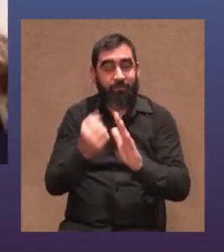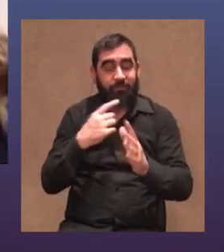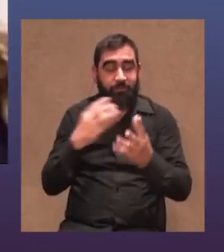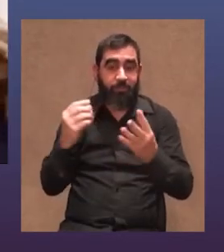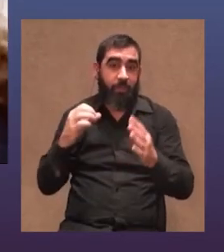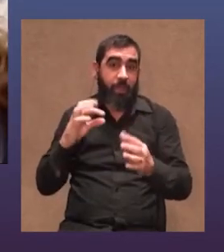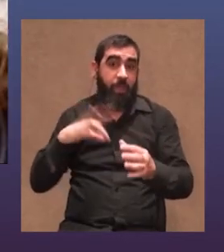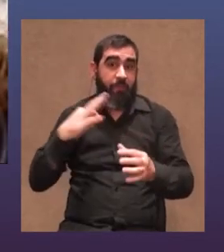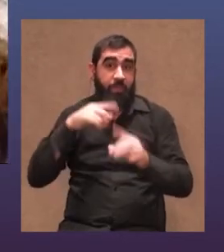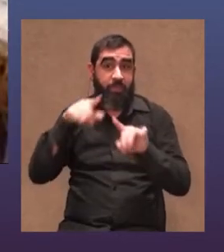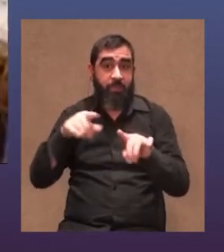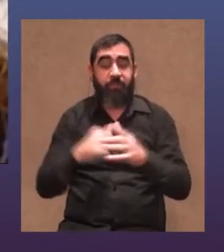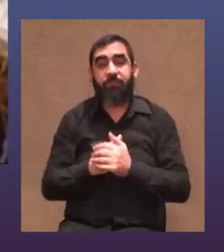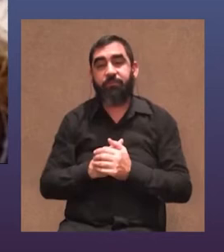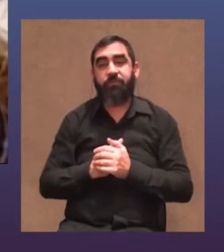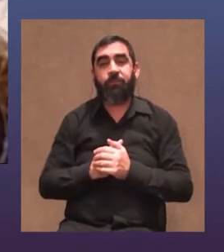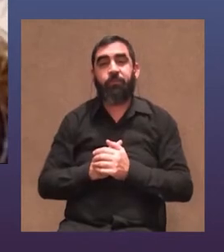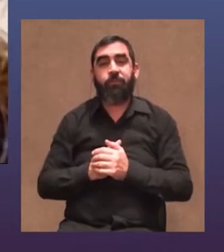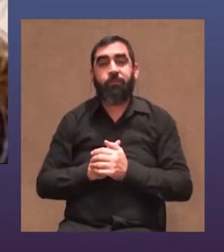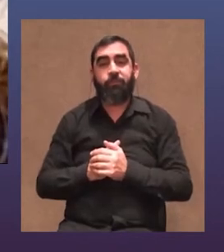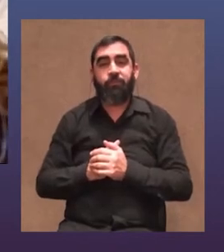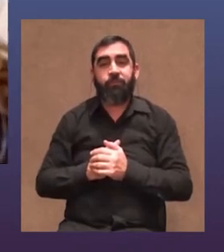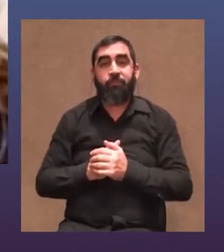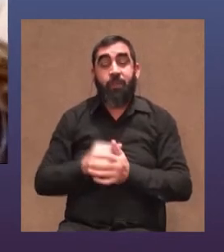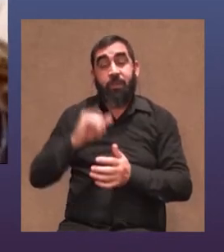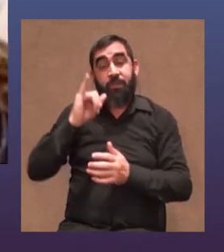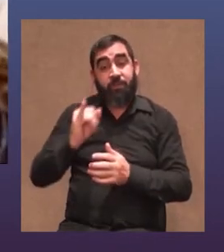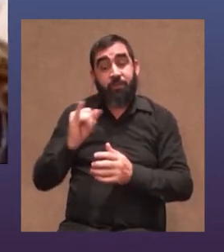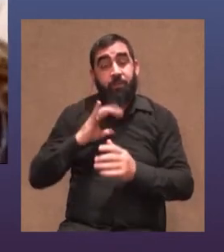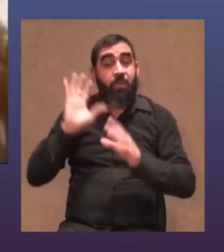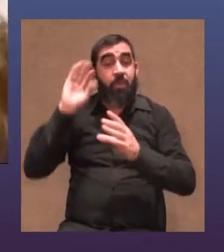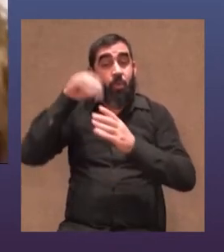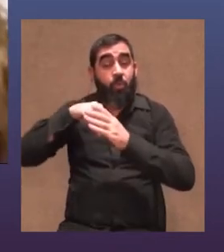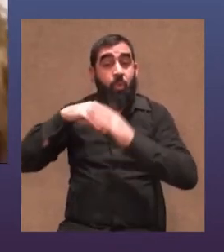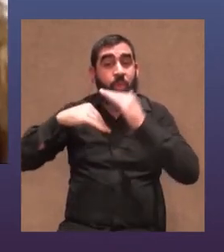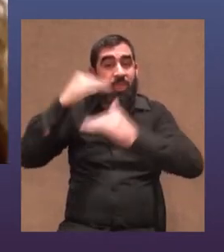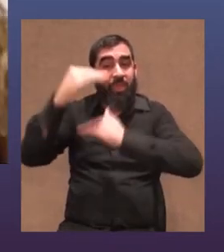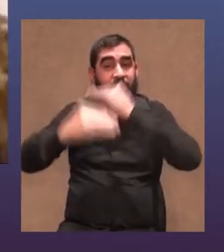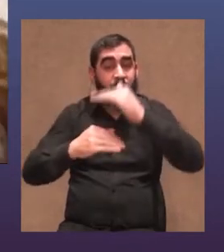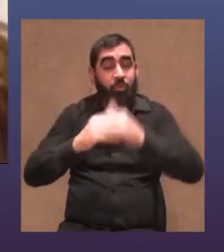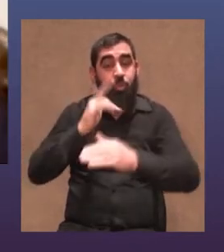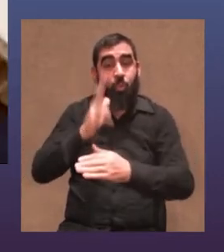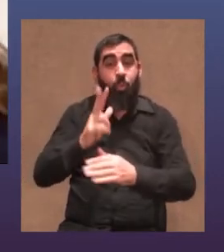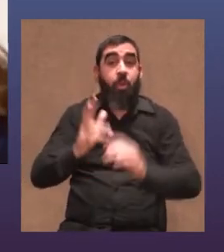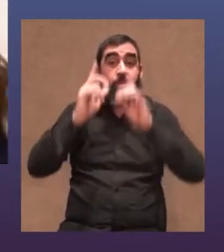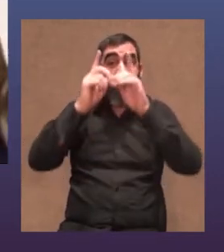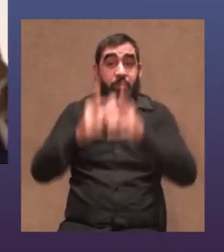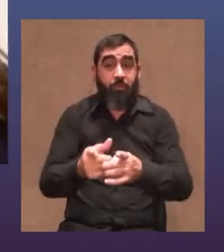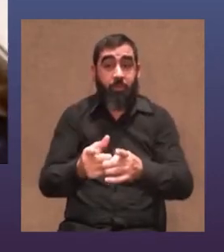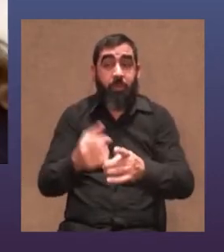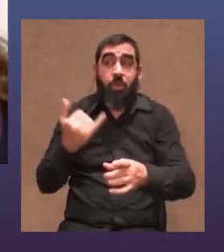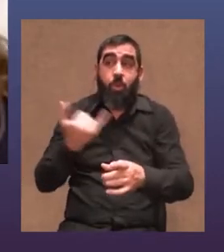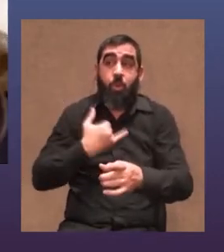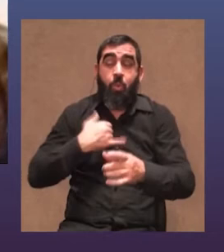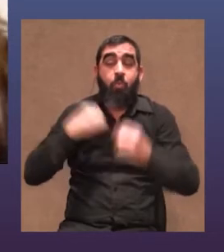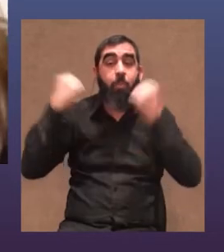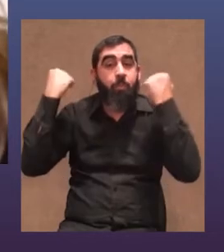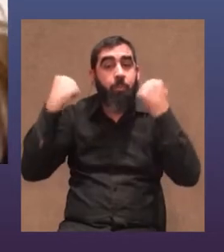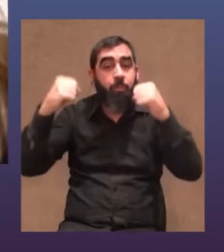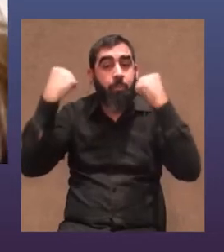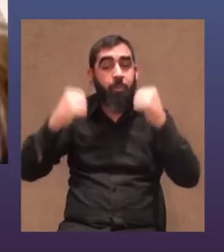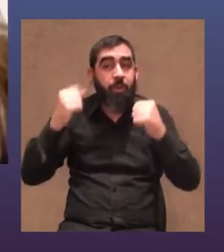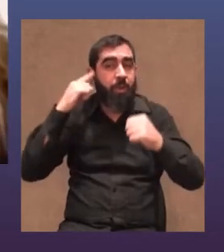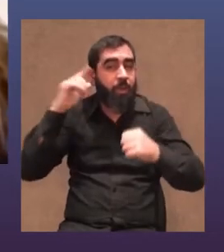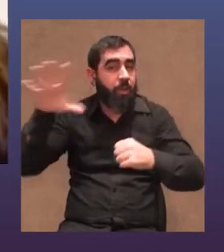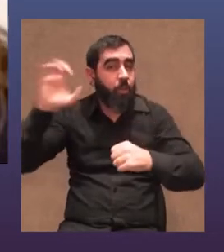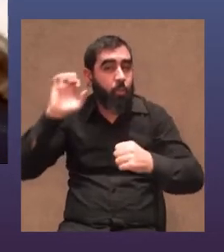muchas cosas. Totalmente, como parte del desarrollo humano además, ¿no? Y cómo entrena la escucha,